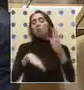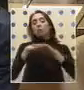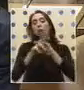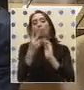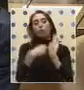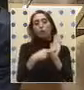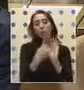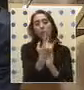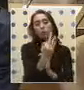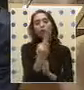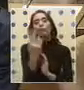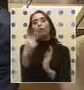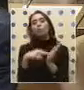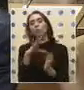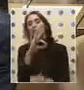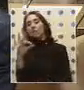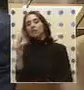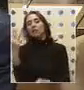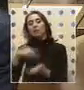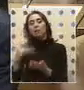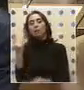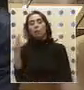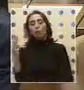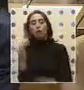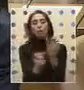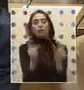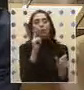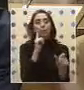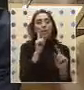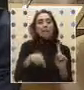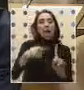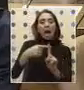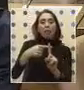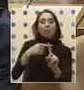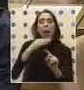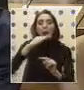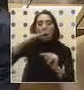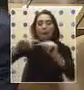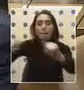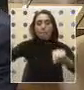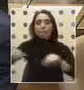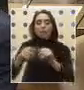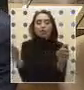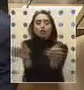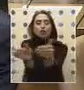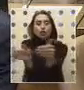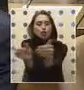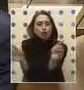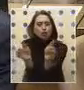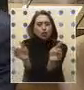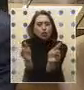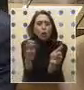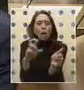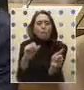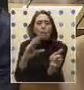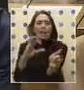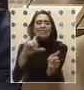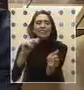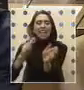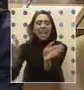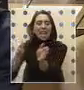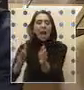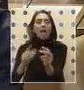2.000 UF, las 2.500, 3.000 UF, pero muchos de ellos tienen además una parcela pequeña, parcelas muy pequeñas, y por ende